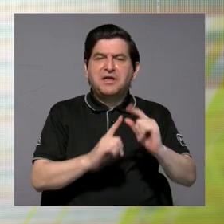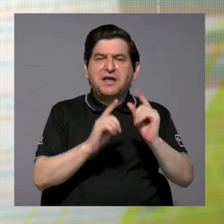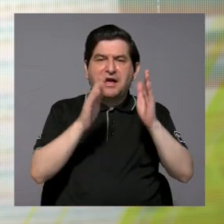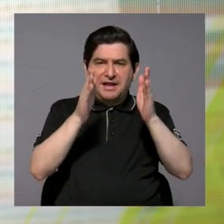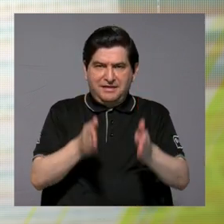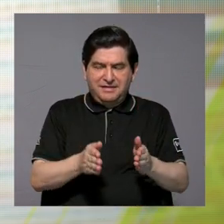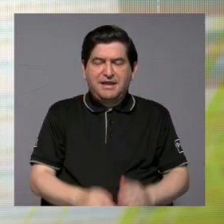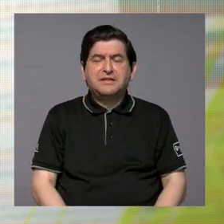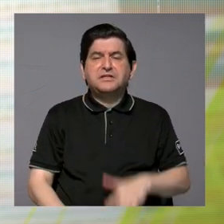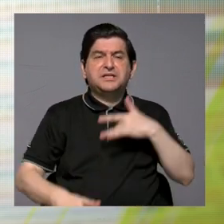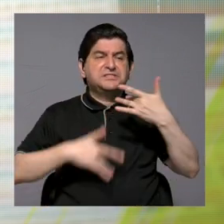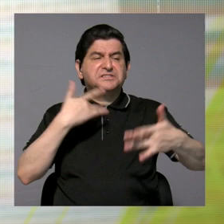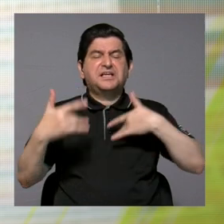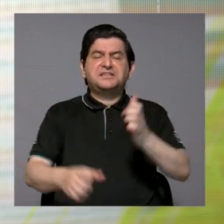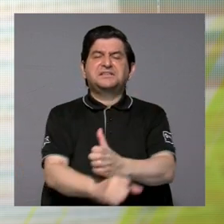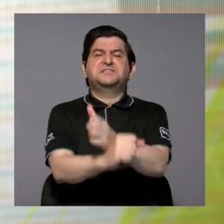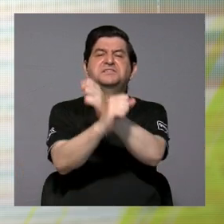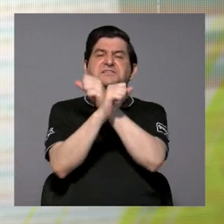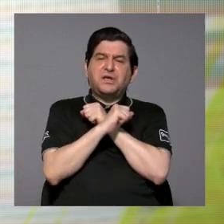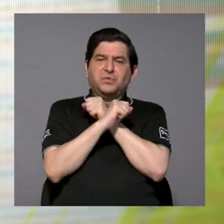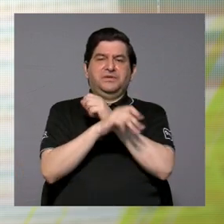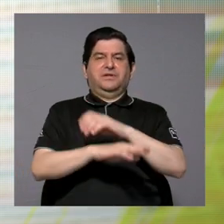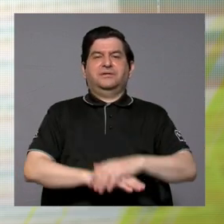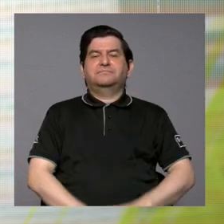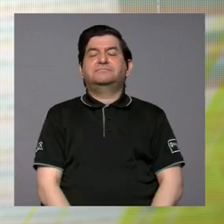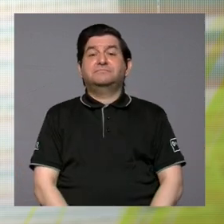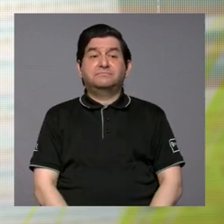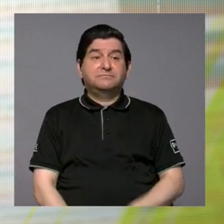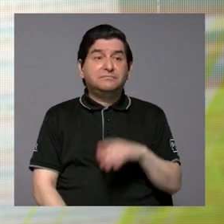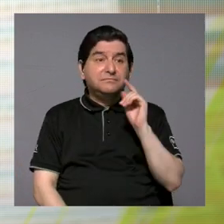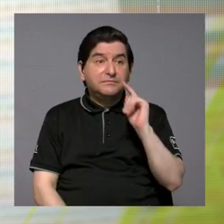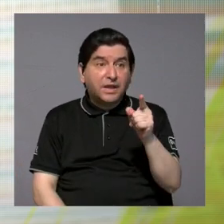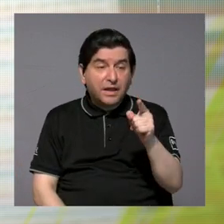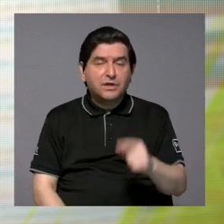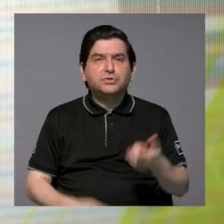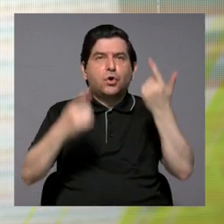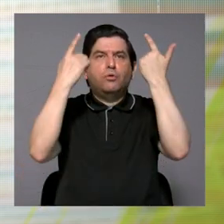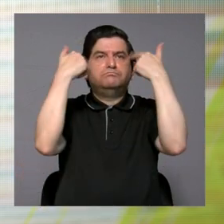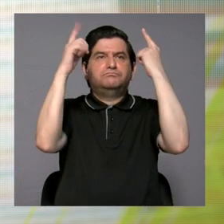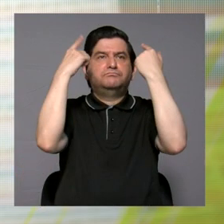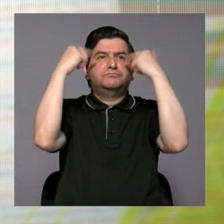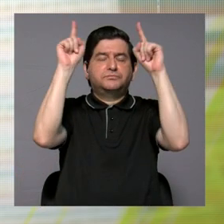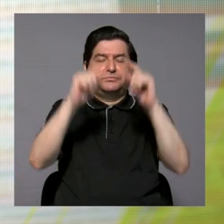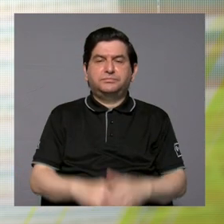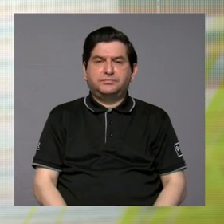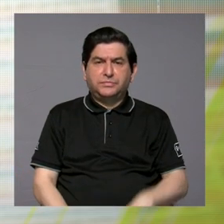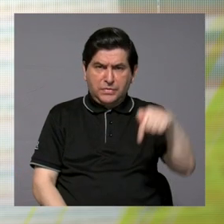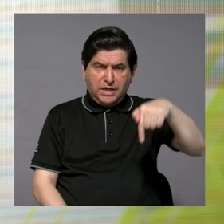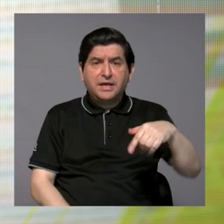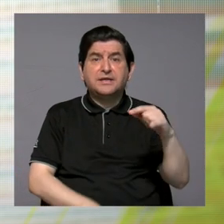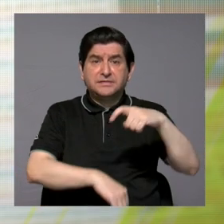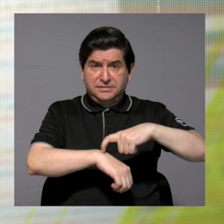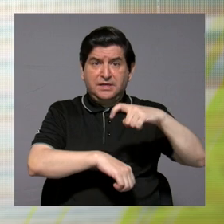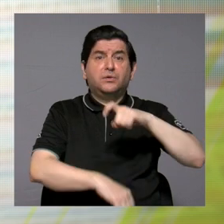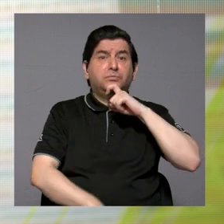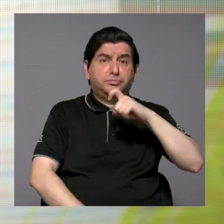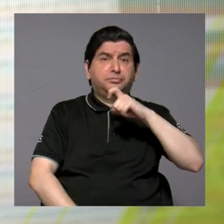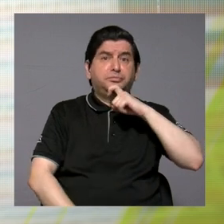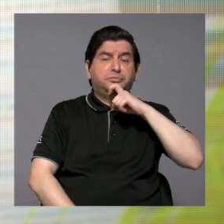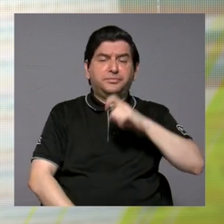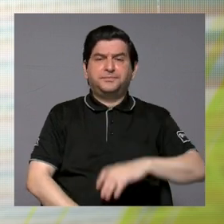llegan y se sienten seguros Y eso ha sido todo un éxito porque hoy un día es bastante difícil verdad